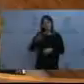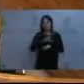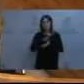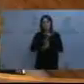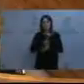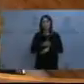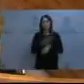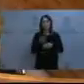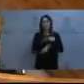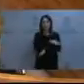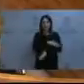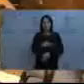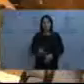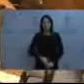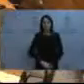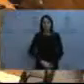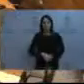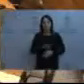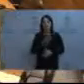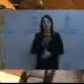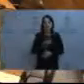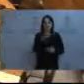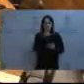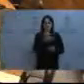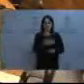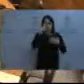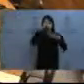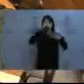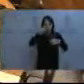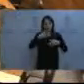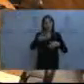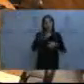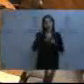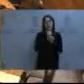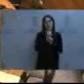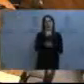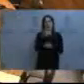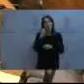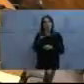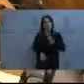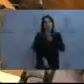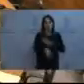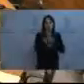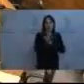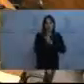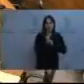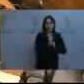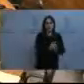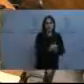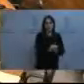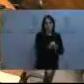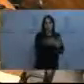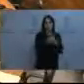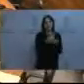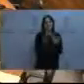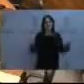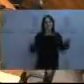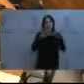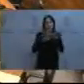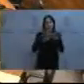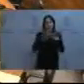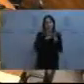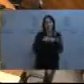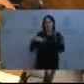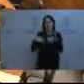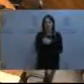Sí. Bueno, lógicamente la creación de empleo para jóvenes está dentro de nuestras prioridades y trabajamos para